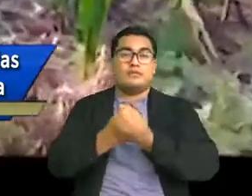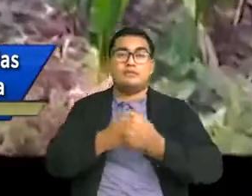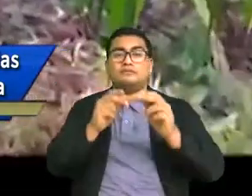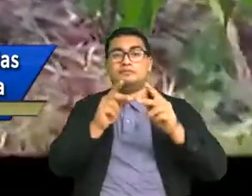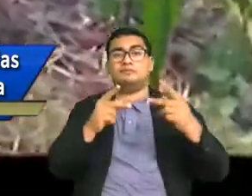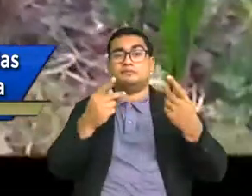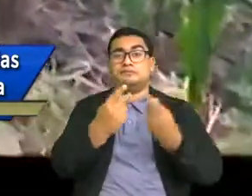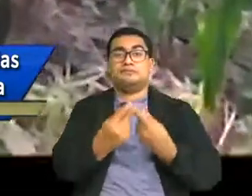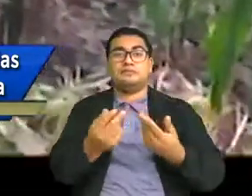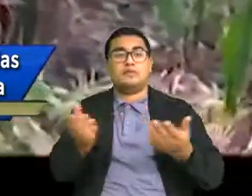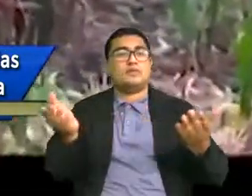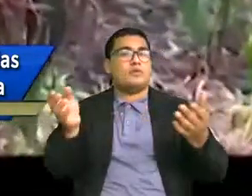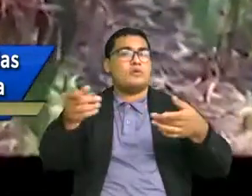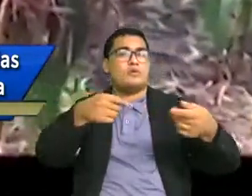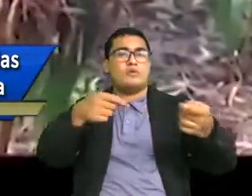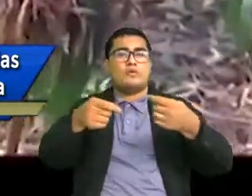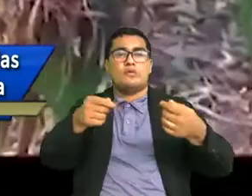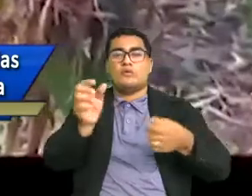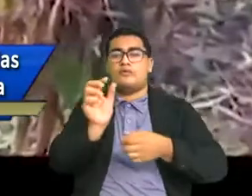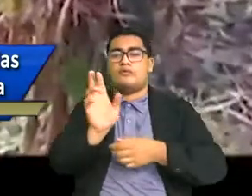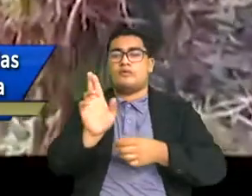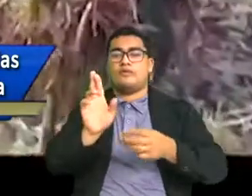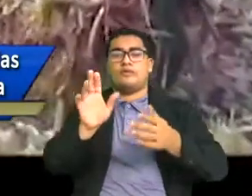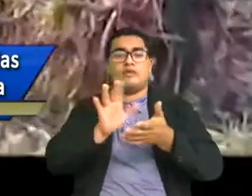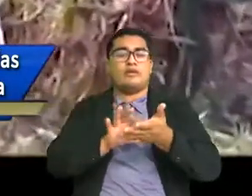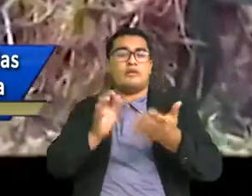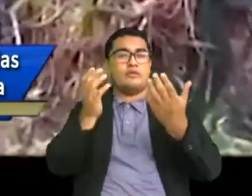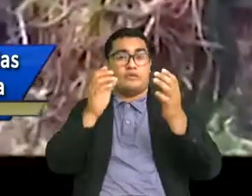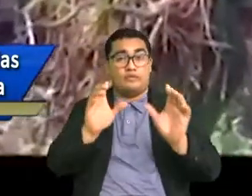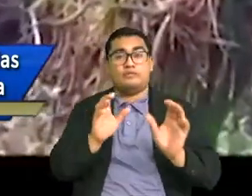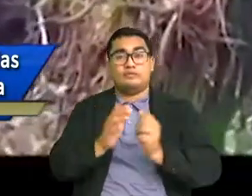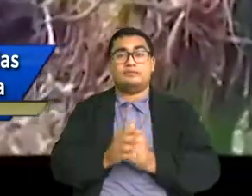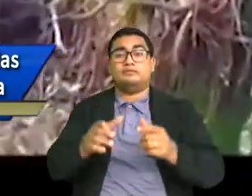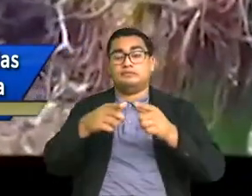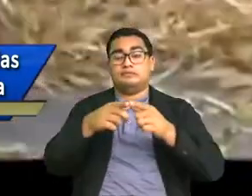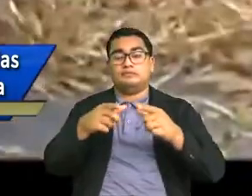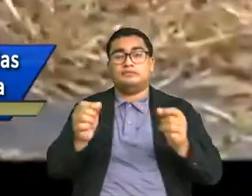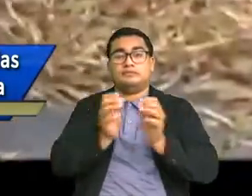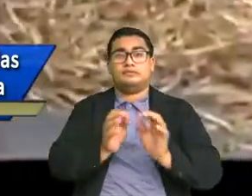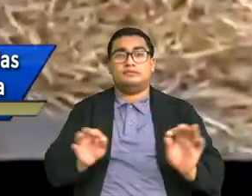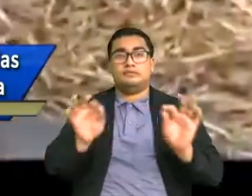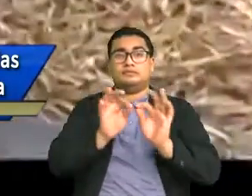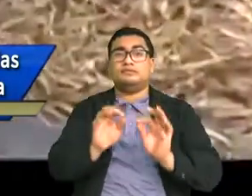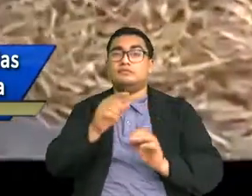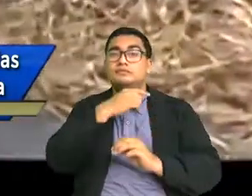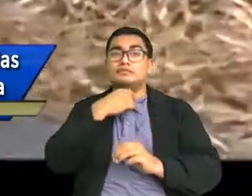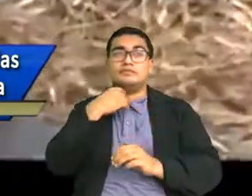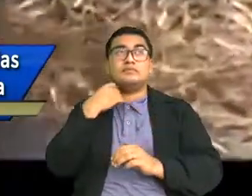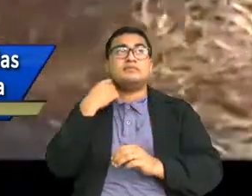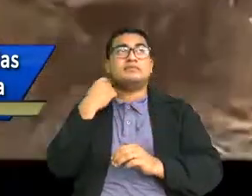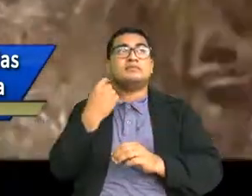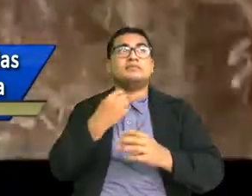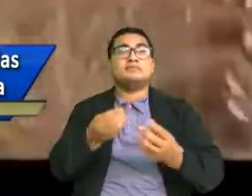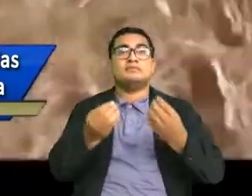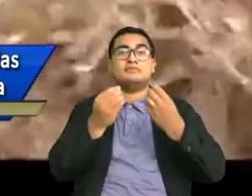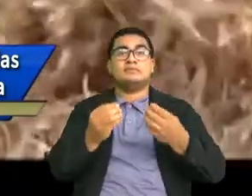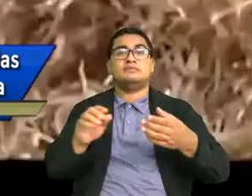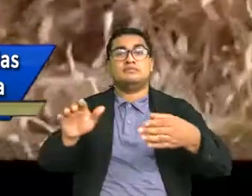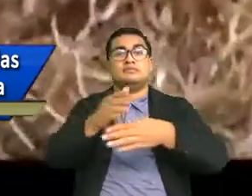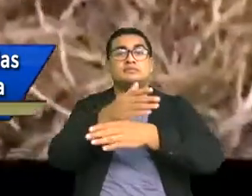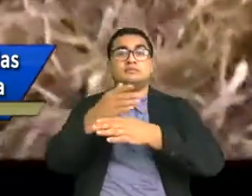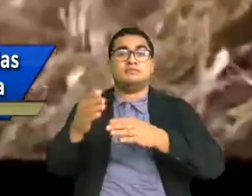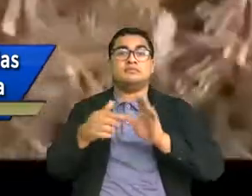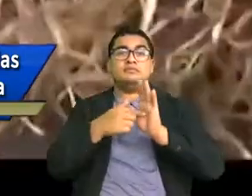alimentos y luego la curación bastante especial no en la capital a partir de realidades bastante características de